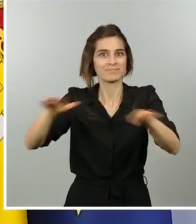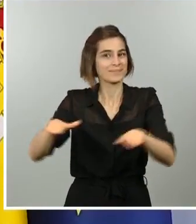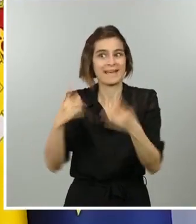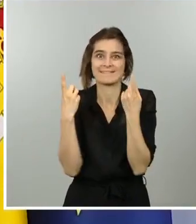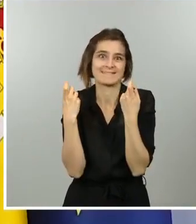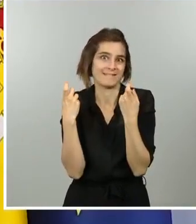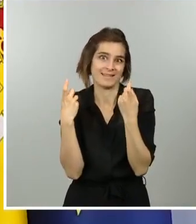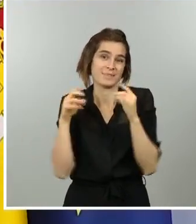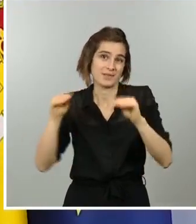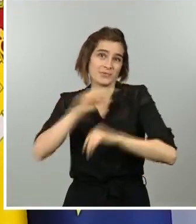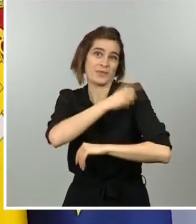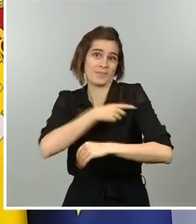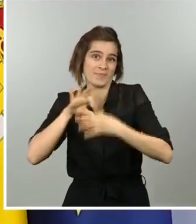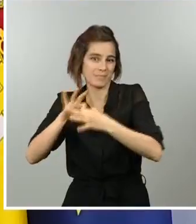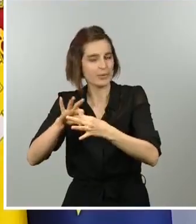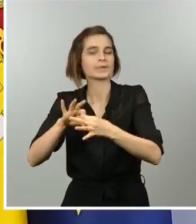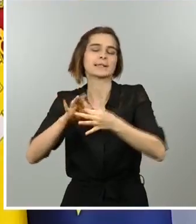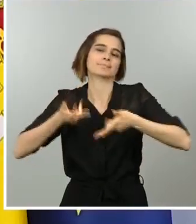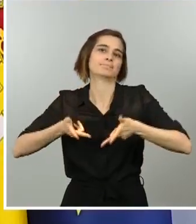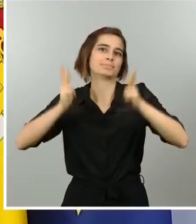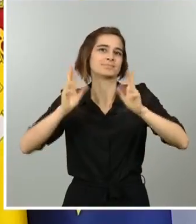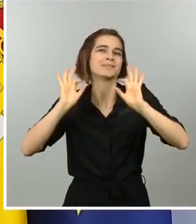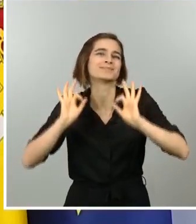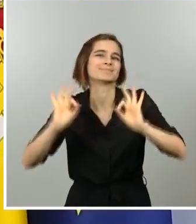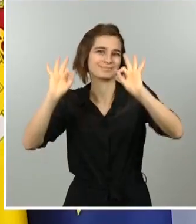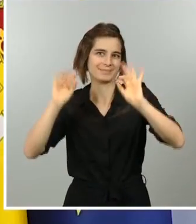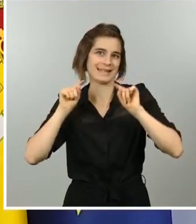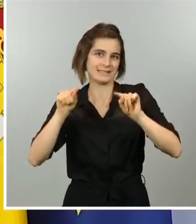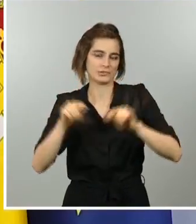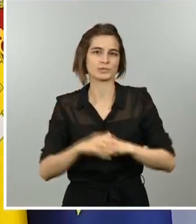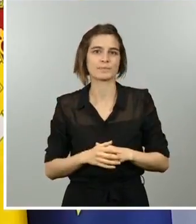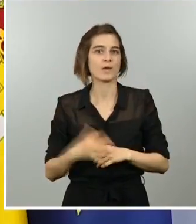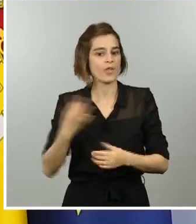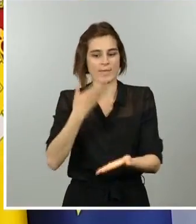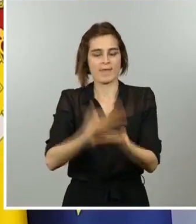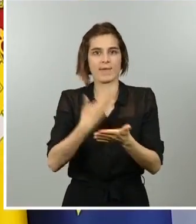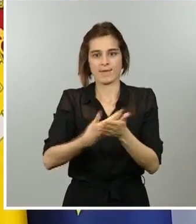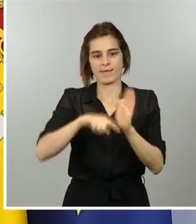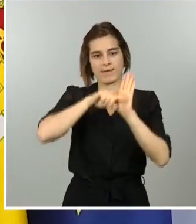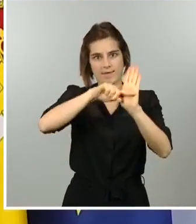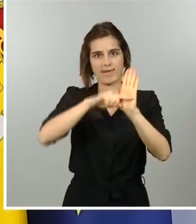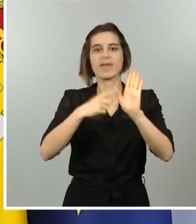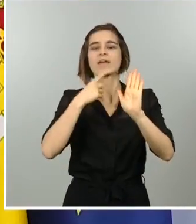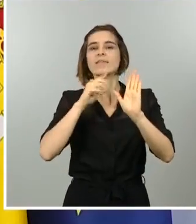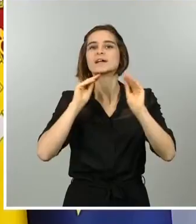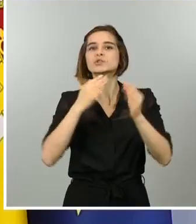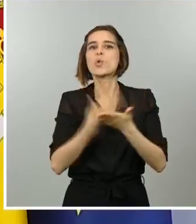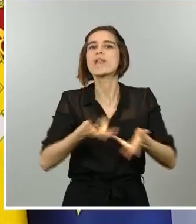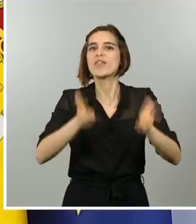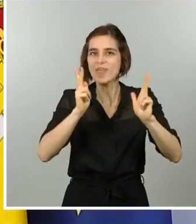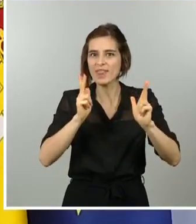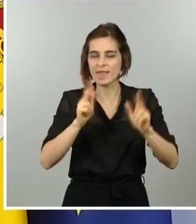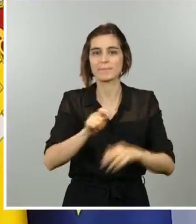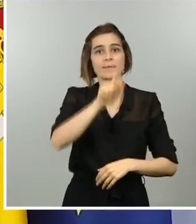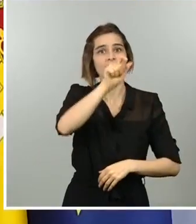sea el caso. Se exige la acreditación obligatoria con la licencia determinada. Para los deportistas federados se permite